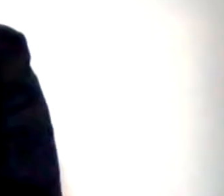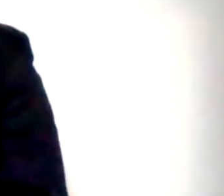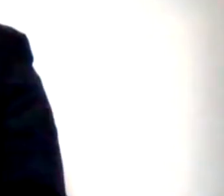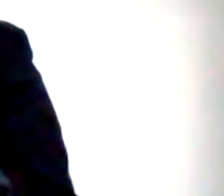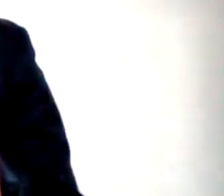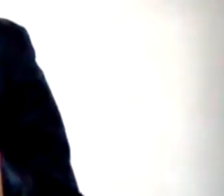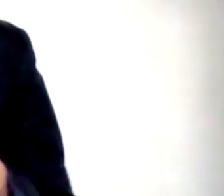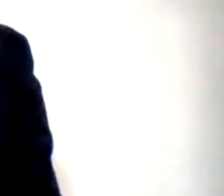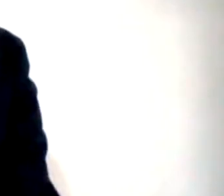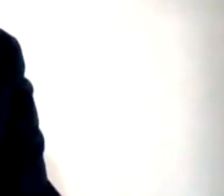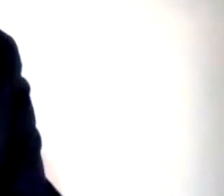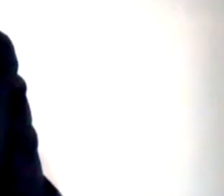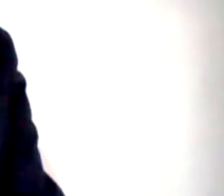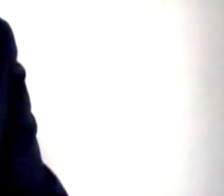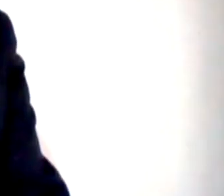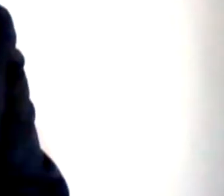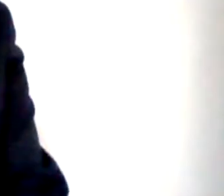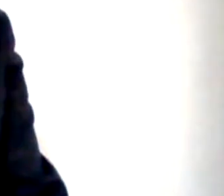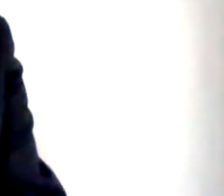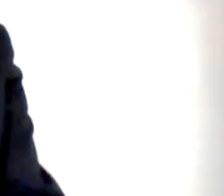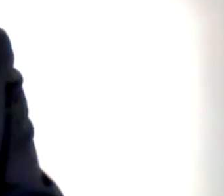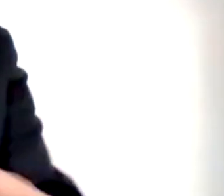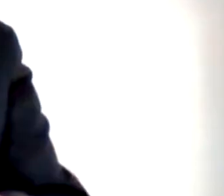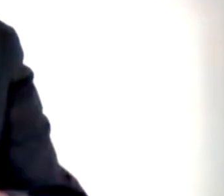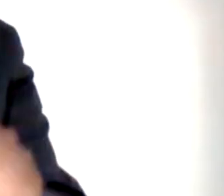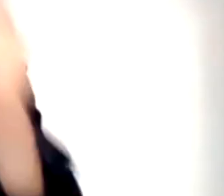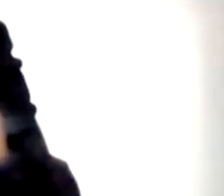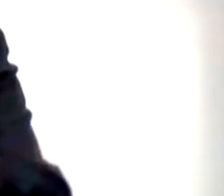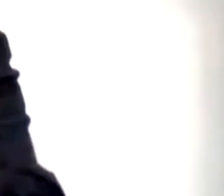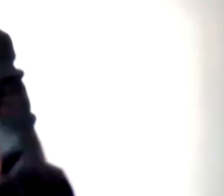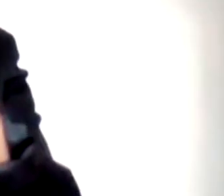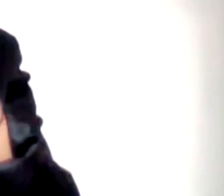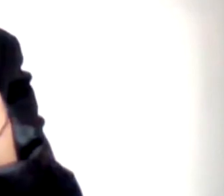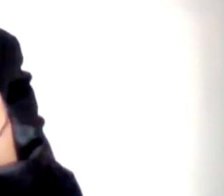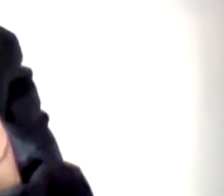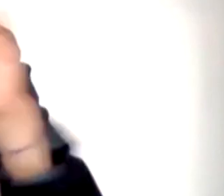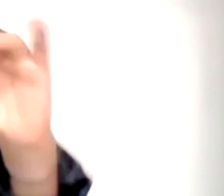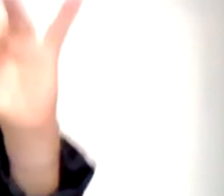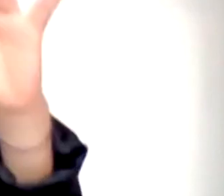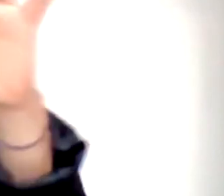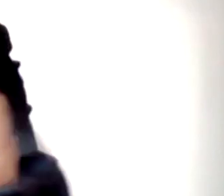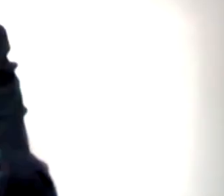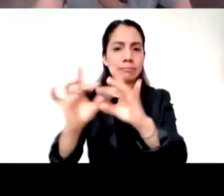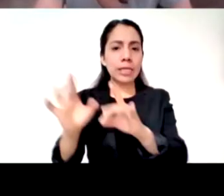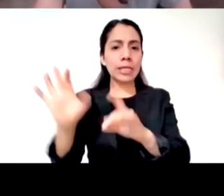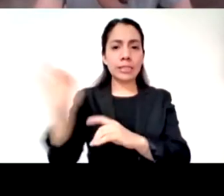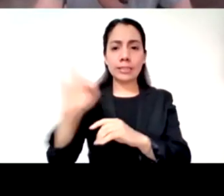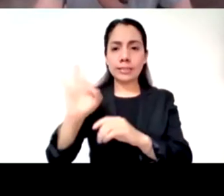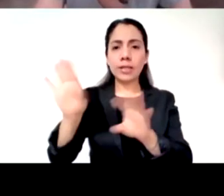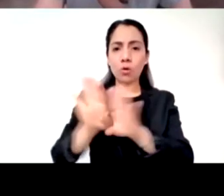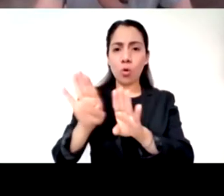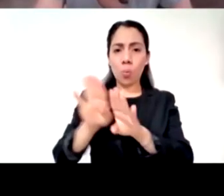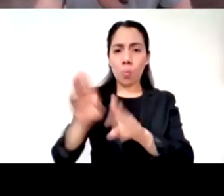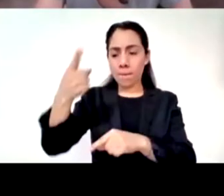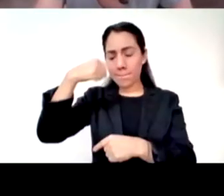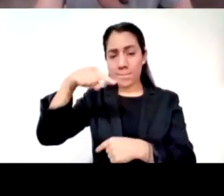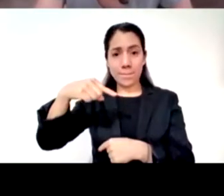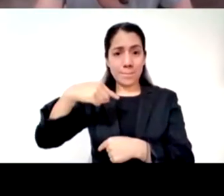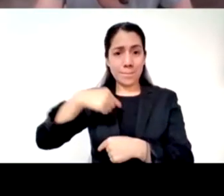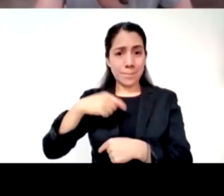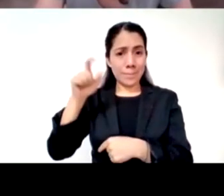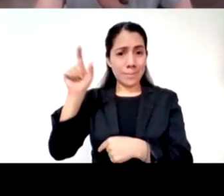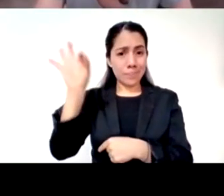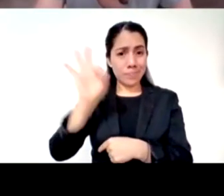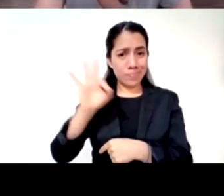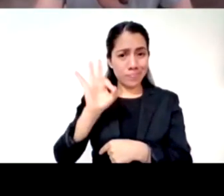que hay muchos o momentos en que nos parece una carga adicional y tú nos dices a ver